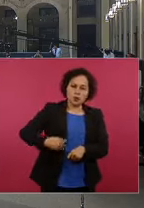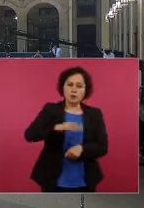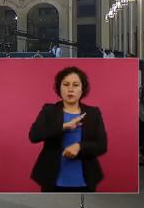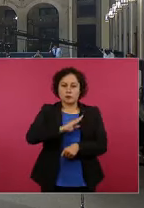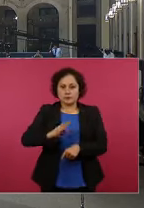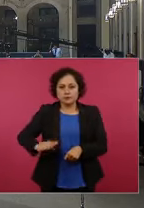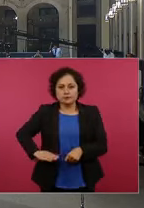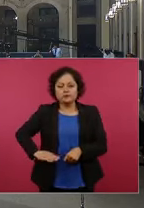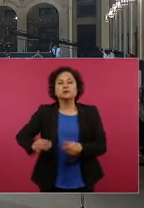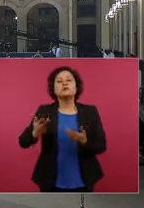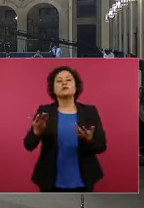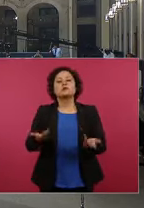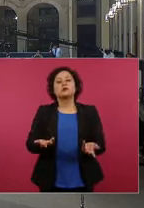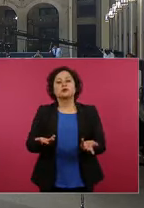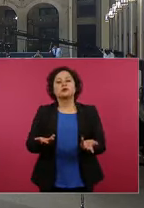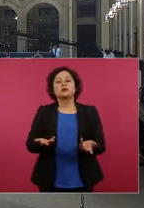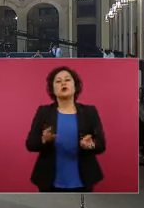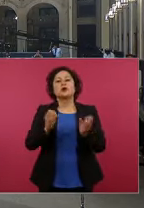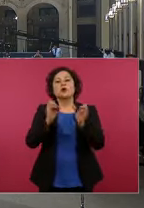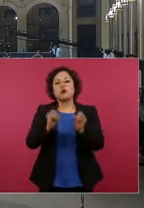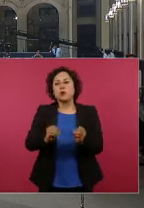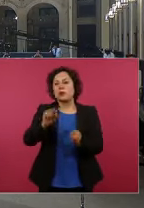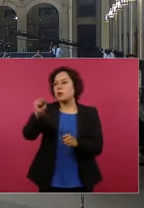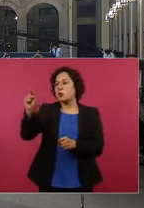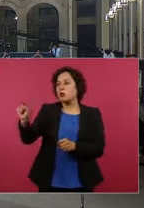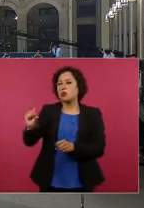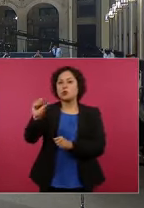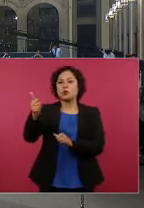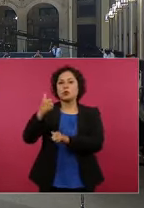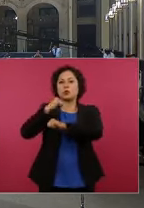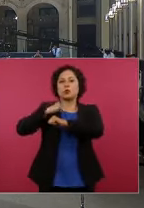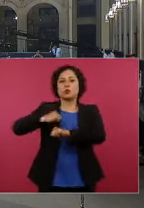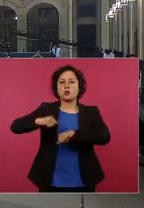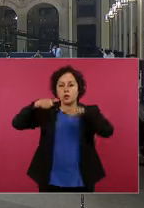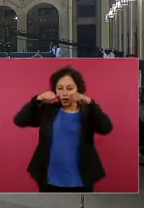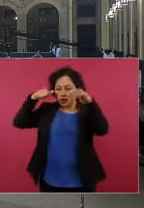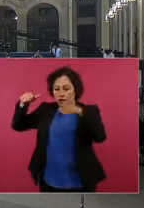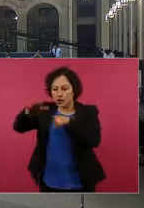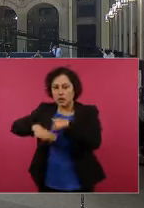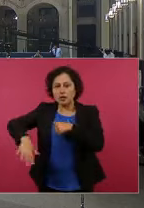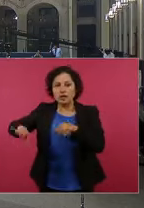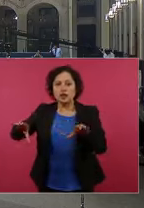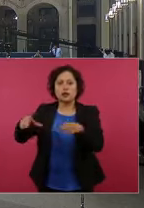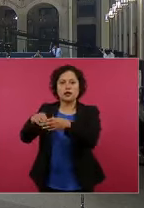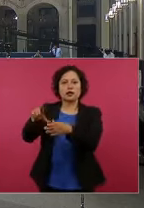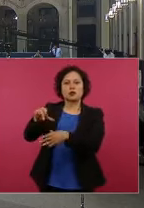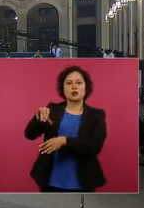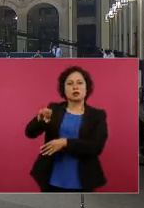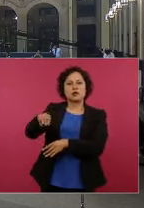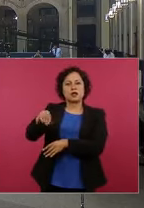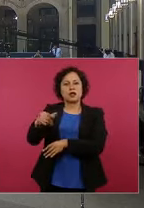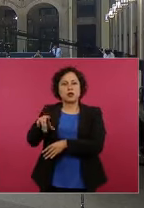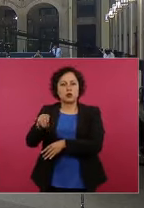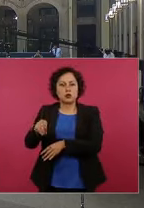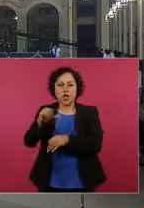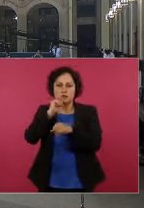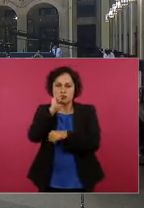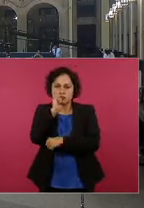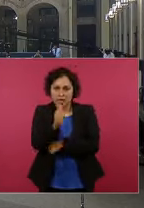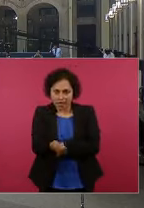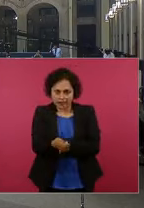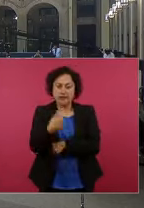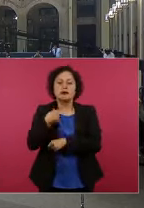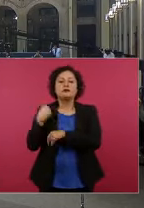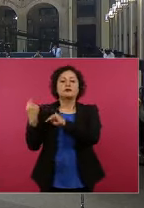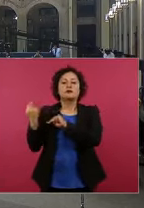había atendido a los pobladores de Mismaloya. Vine aquí, le comenté, usted conoce